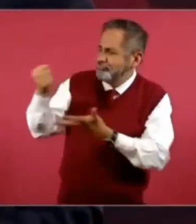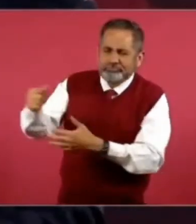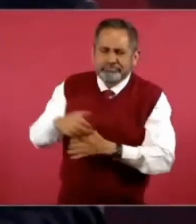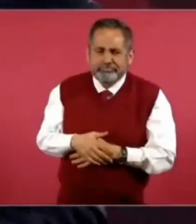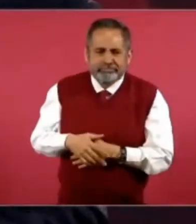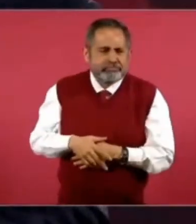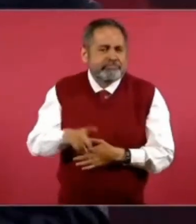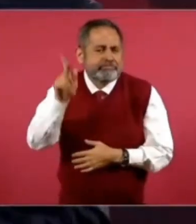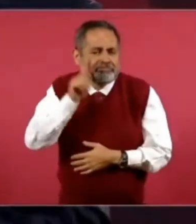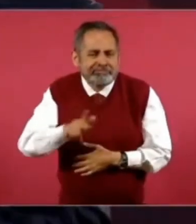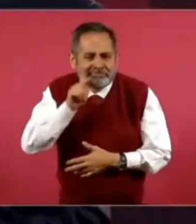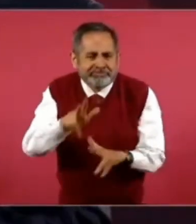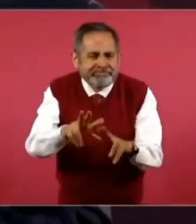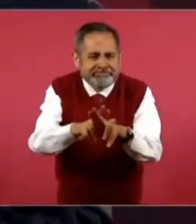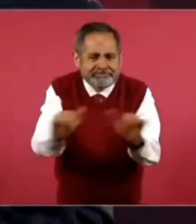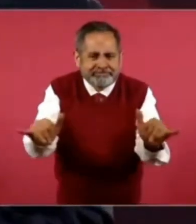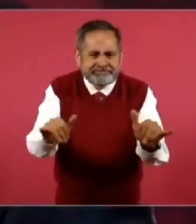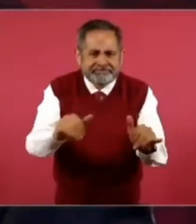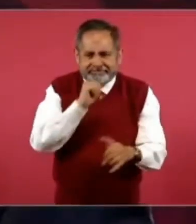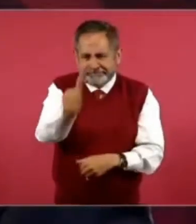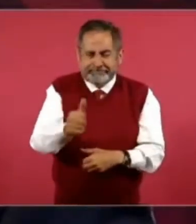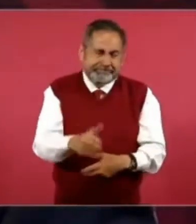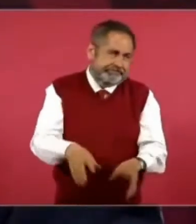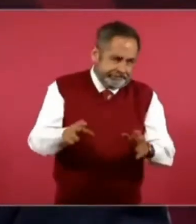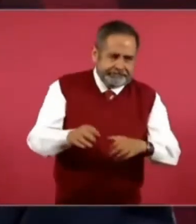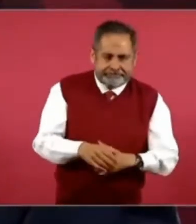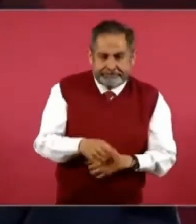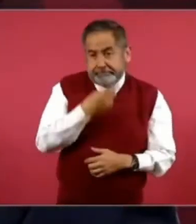presentar ninguna prueba.